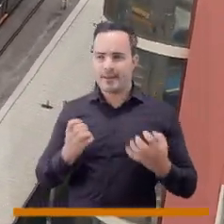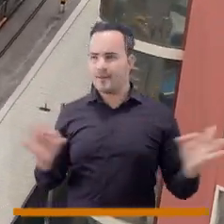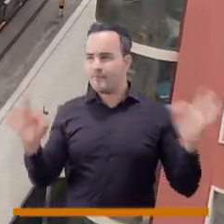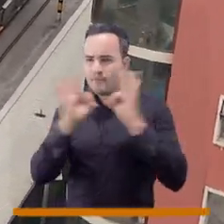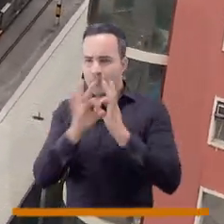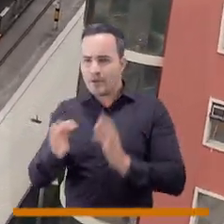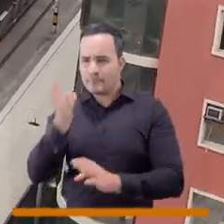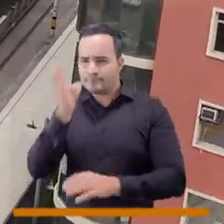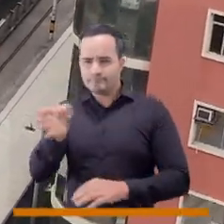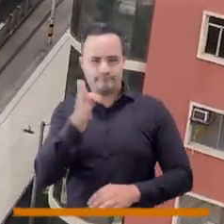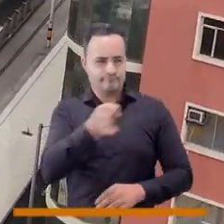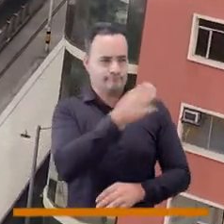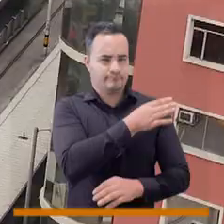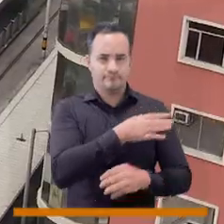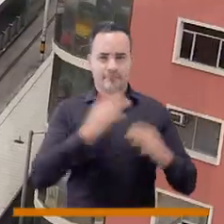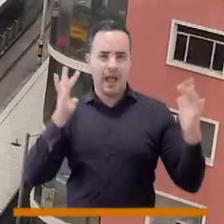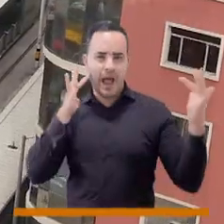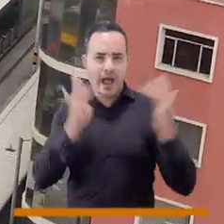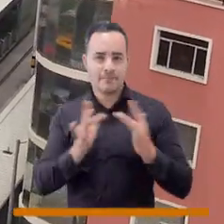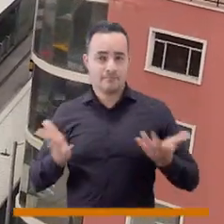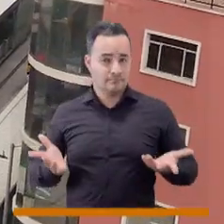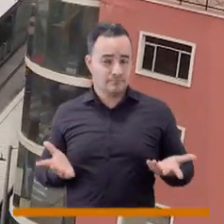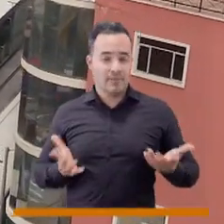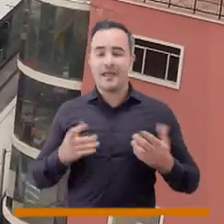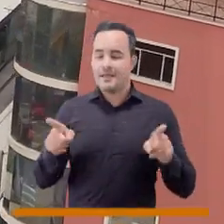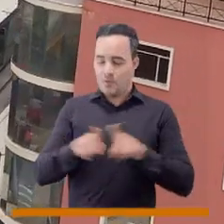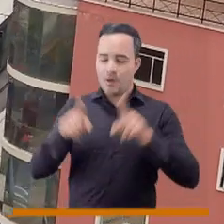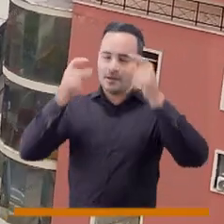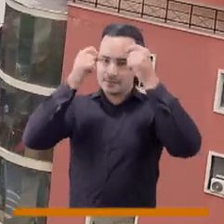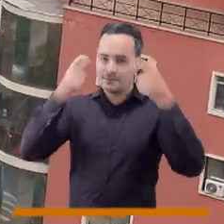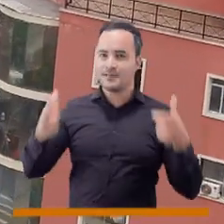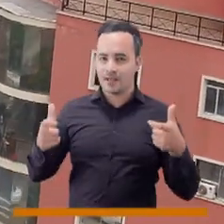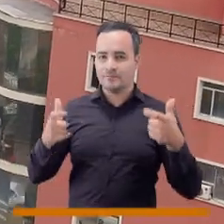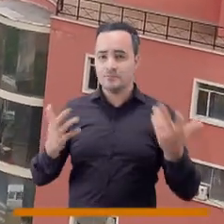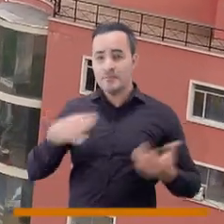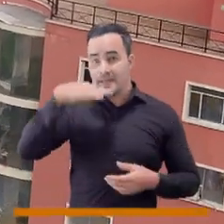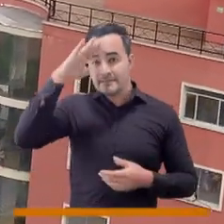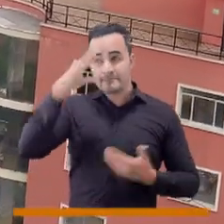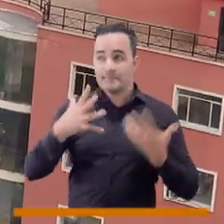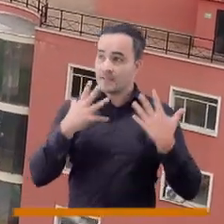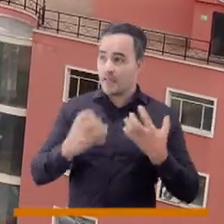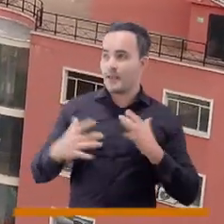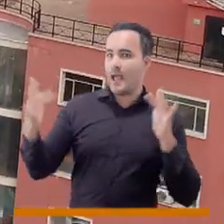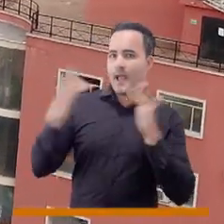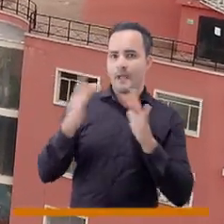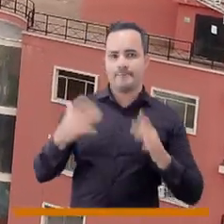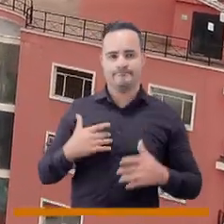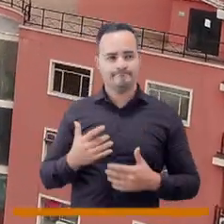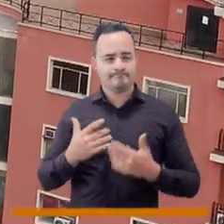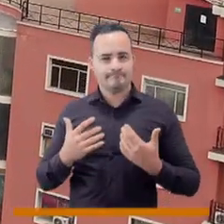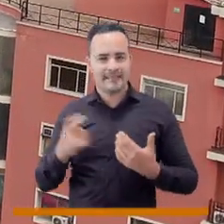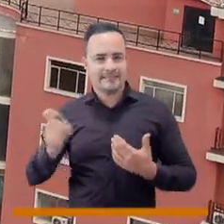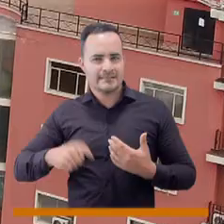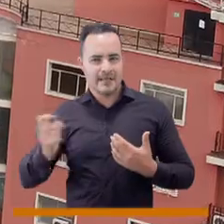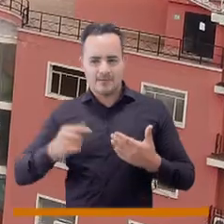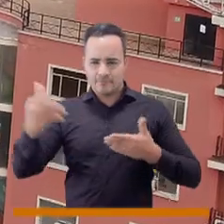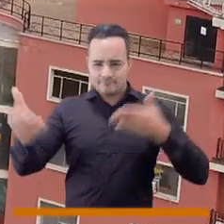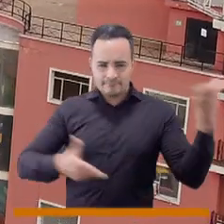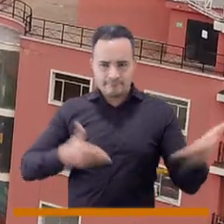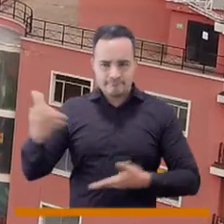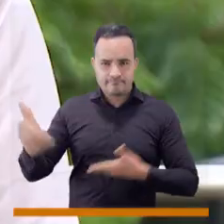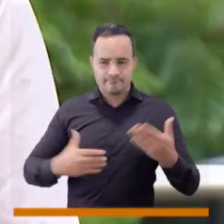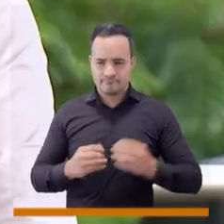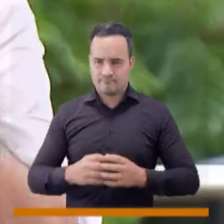poderse focalizar en el mercado. Eso de una u otra manera es lo que tiene que hacer el Estado. Y eso es lo que está buscando Medellín hoy. Buscar una